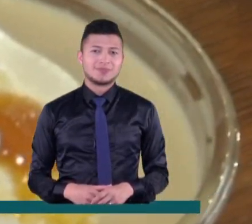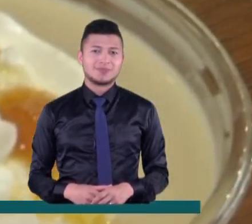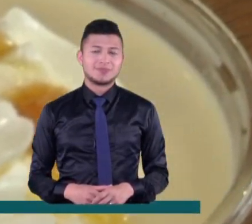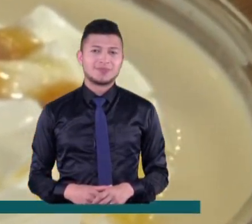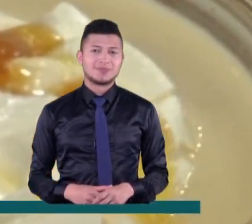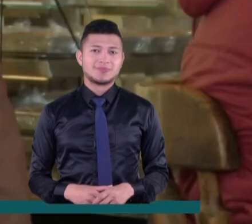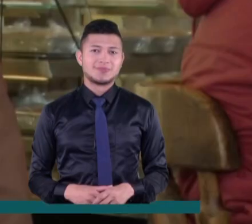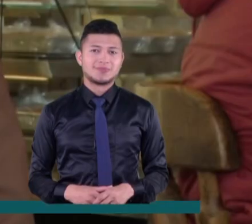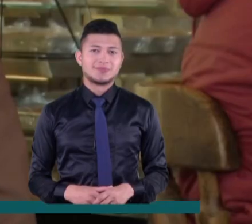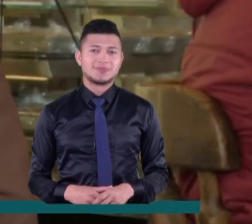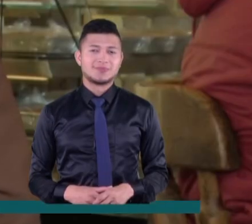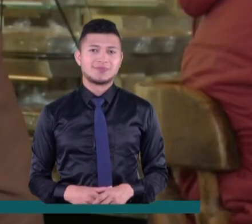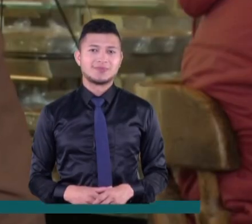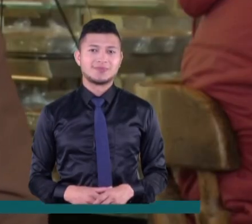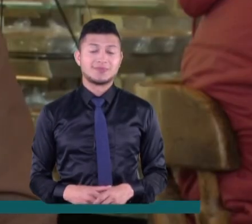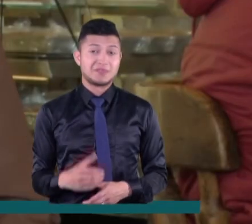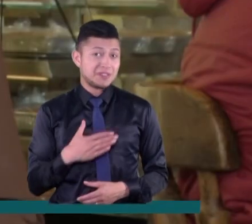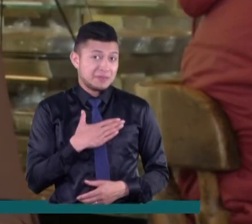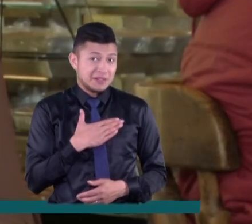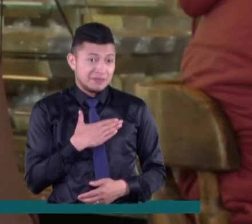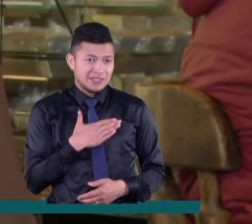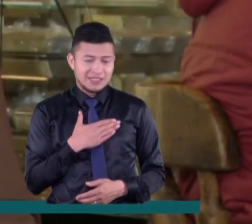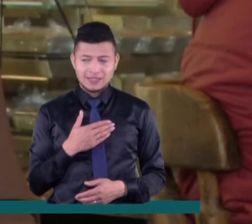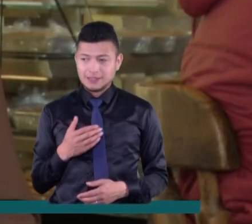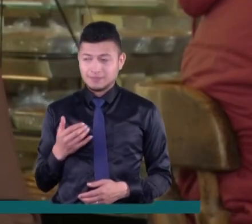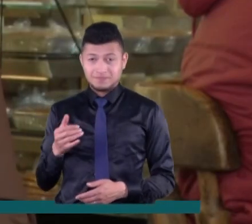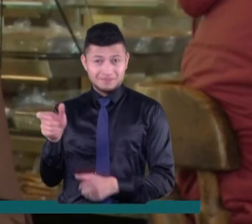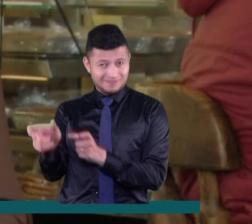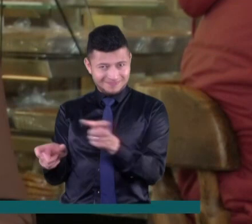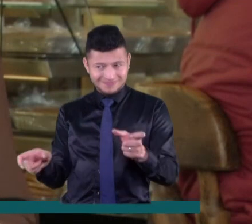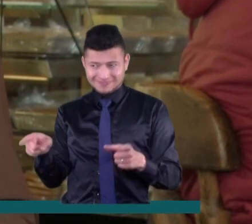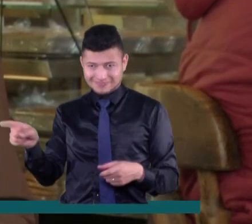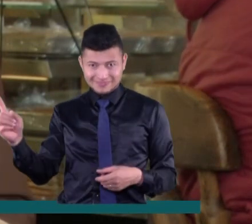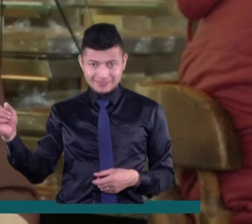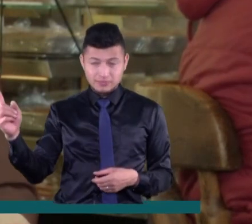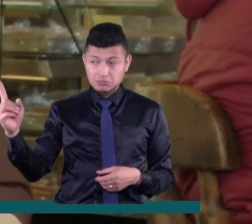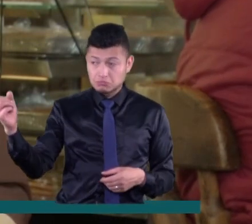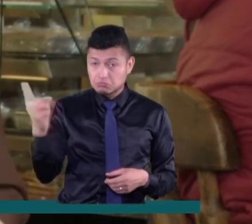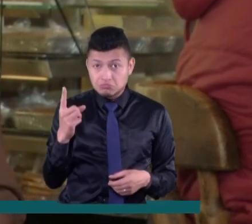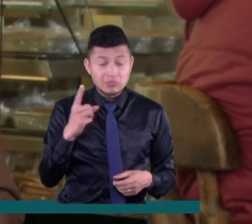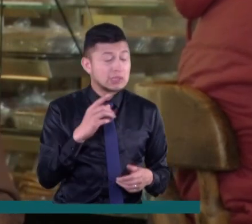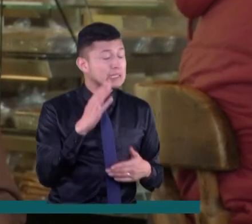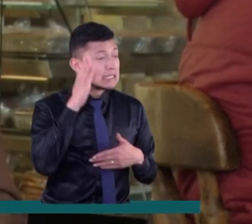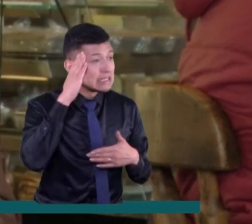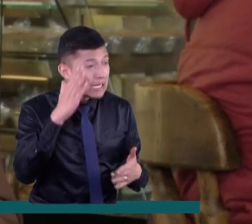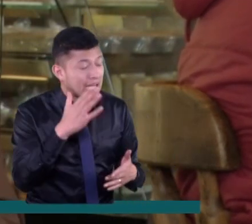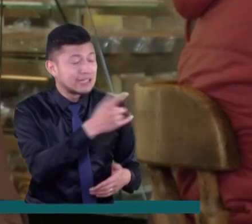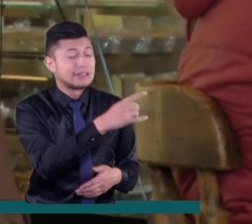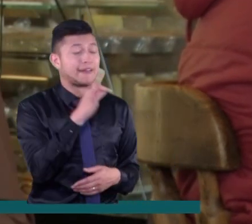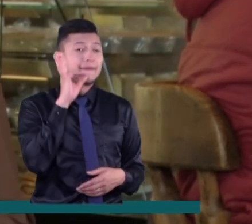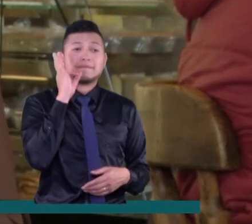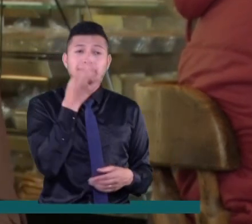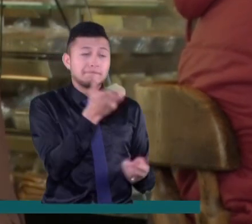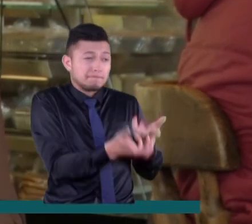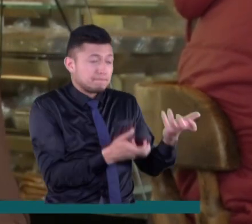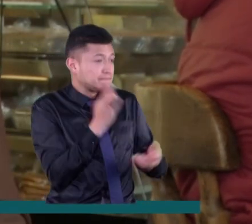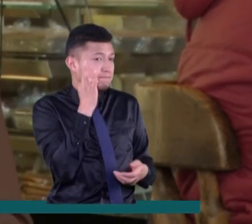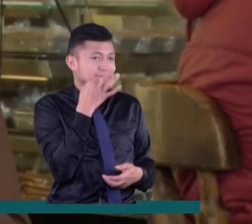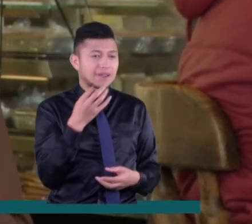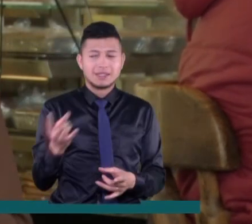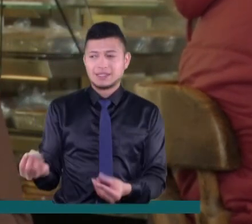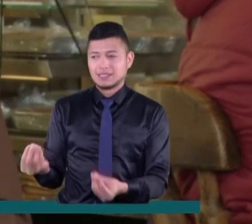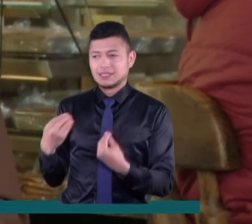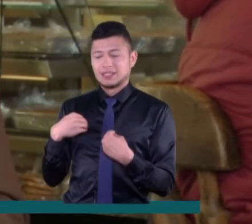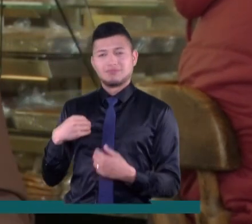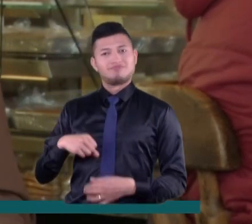Y para mí el hecho de que la gente me salude y me diga que qué deliciosas las almojábanas me hace sentir